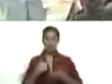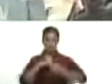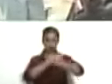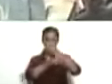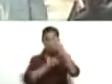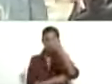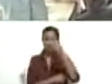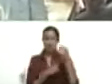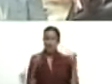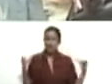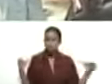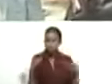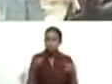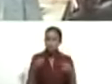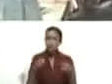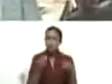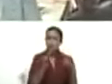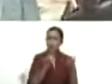la organización,